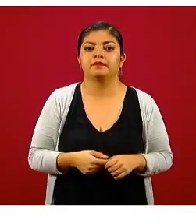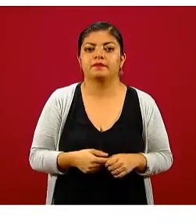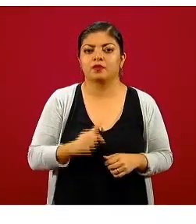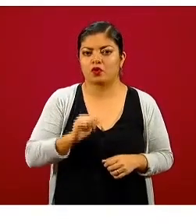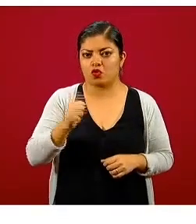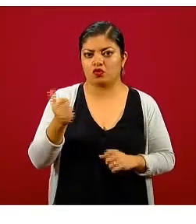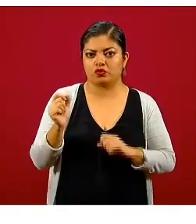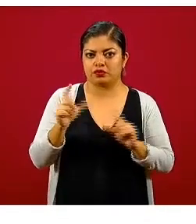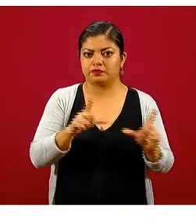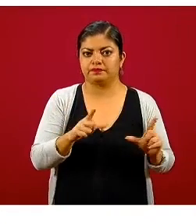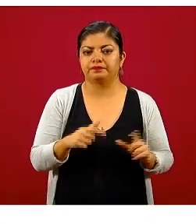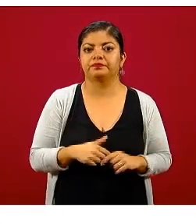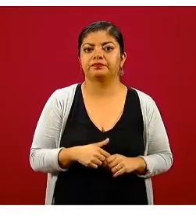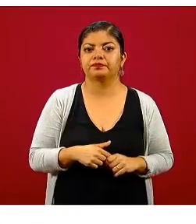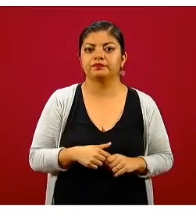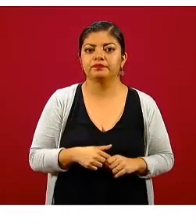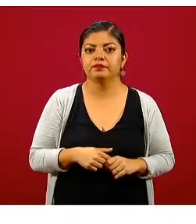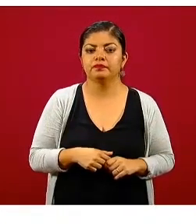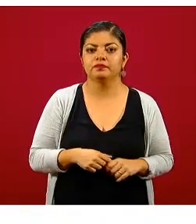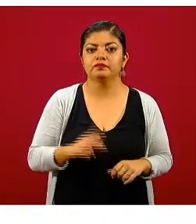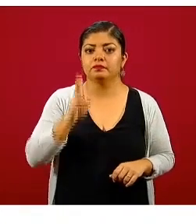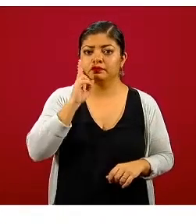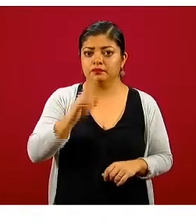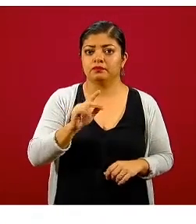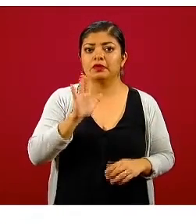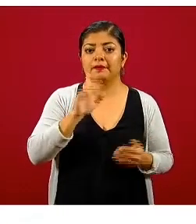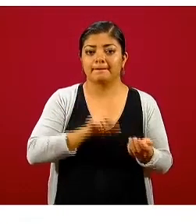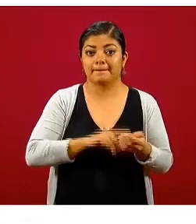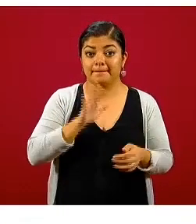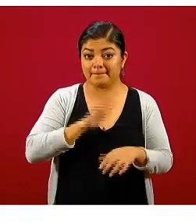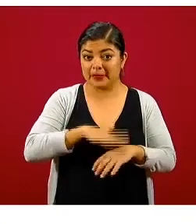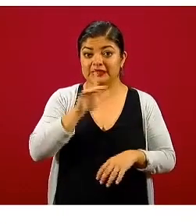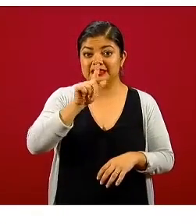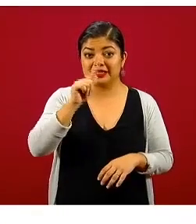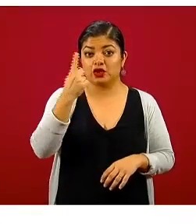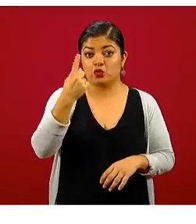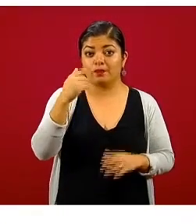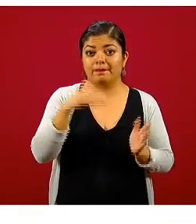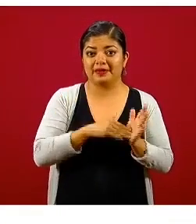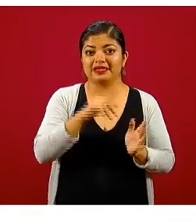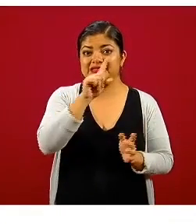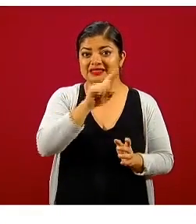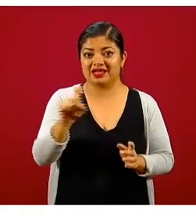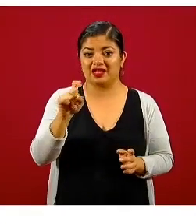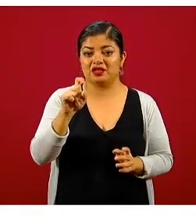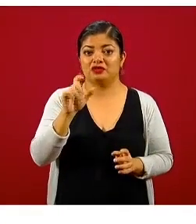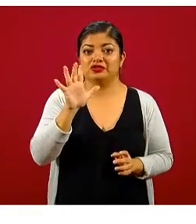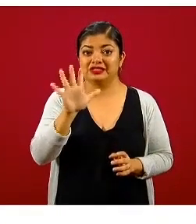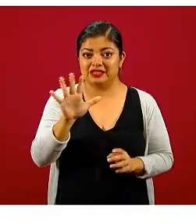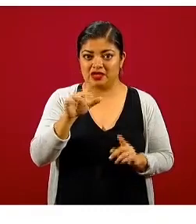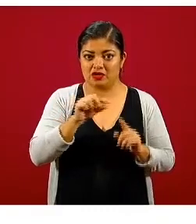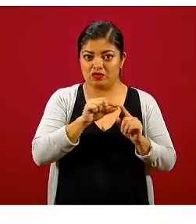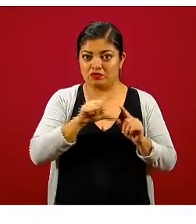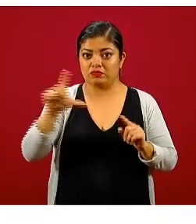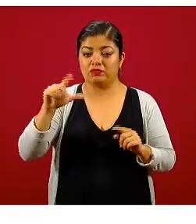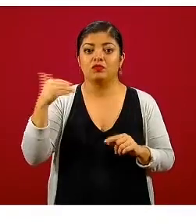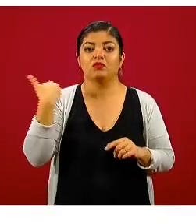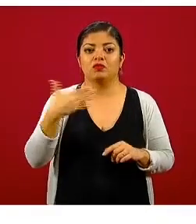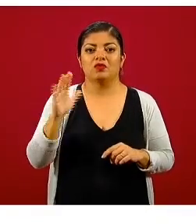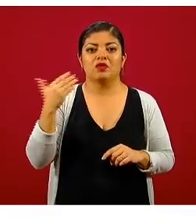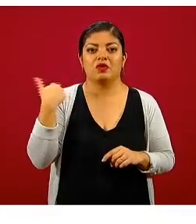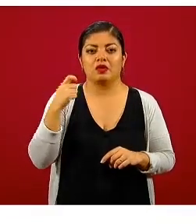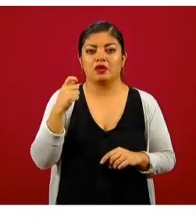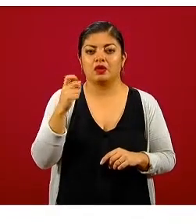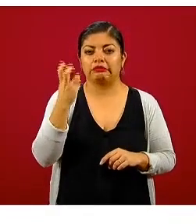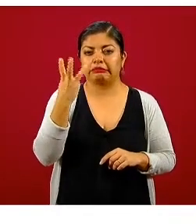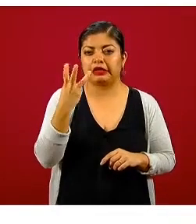siguiente diapositiva veremos la carga acumulada, los 71.105 casos. En las últimas 24 horas el incremento